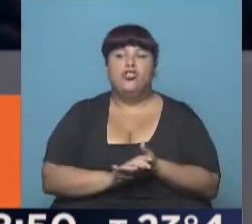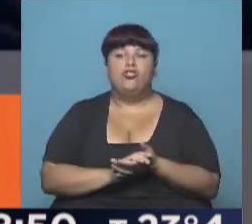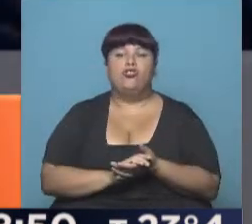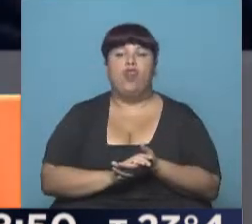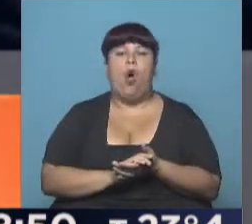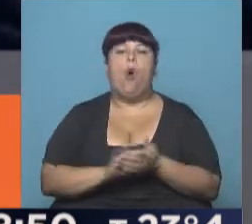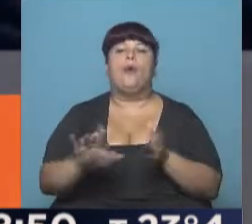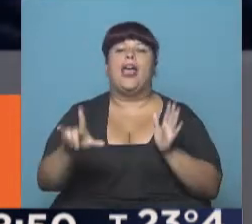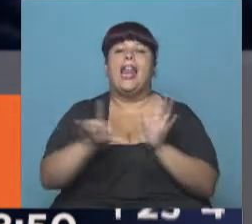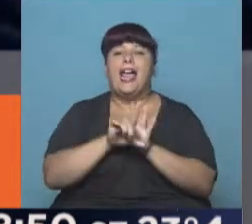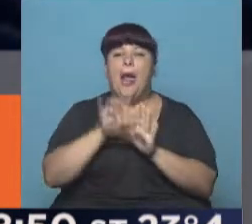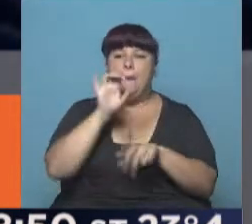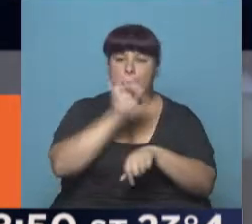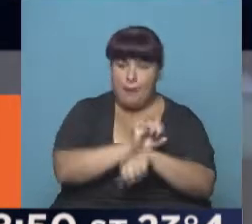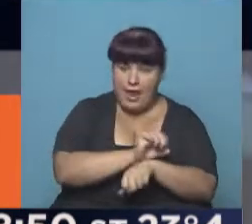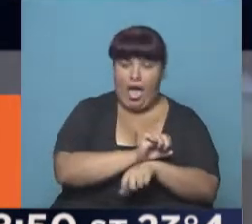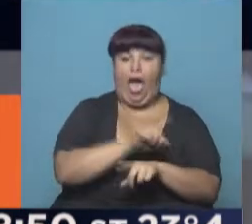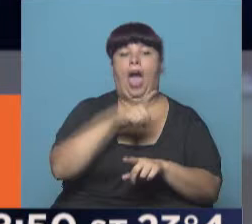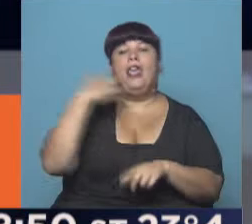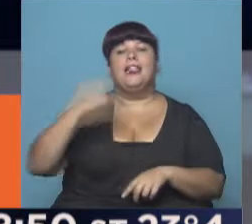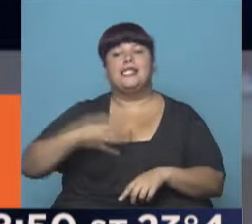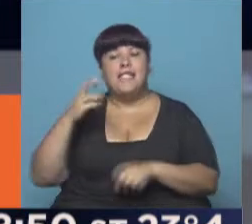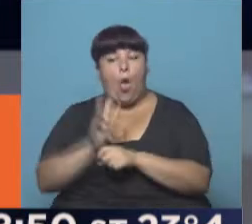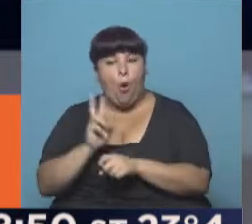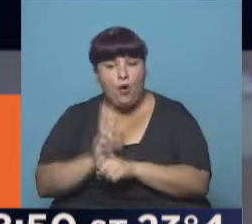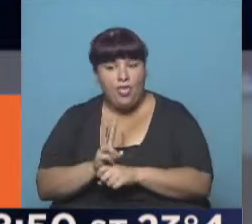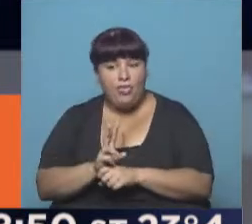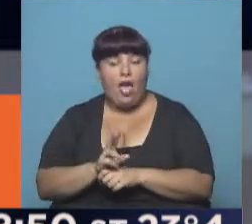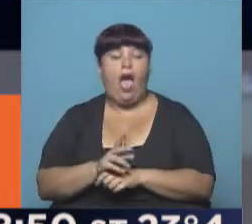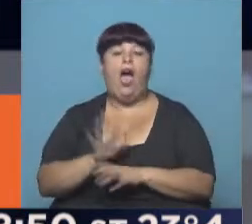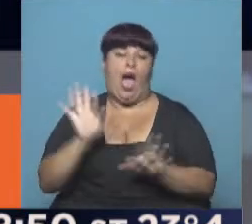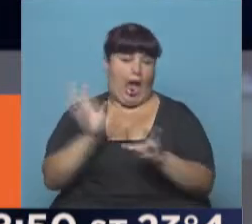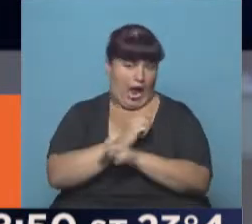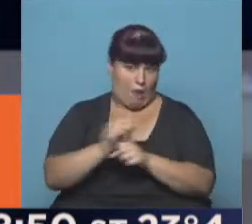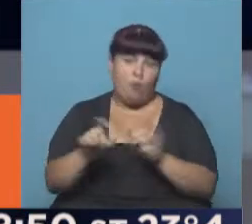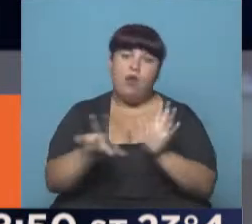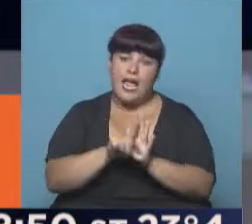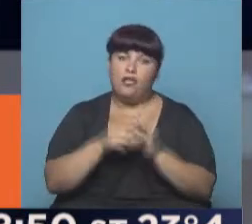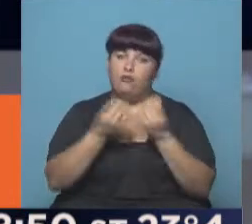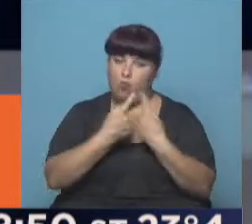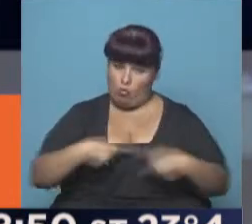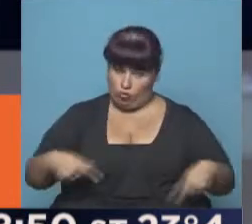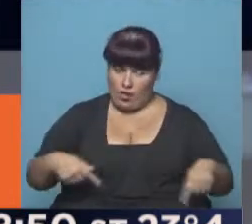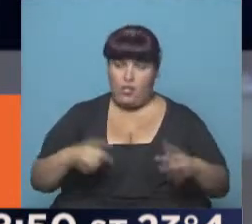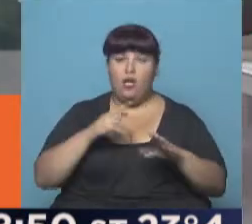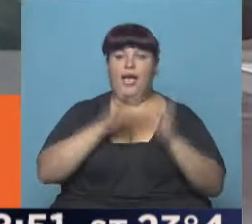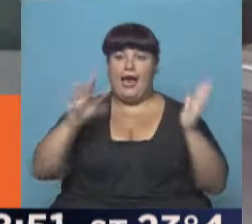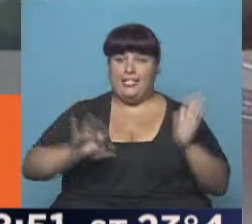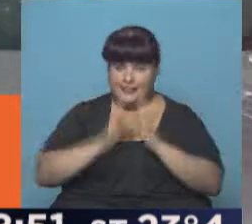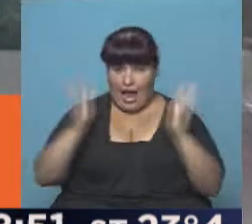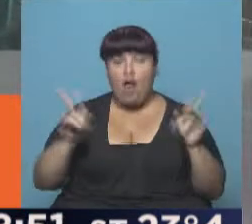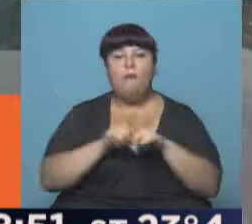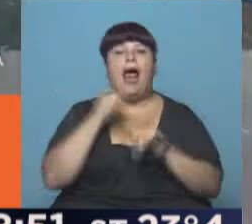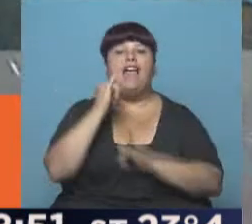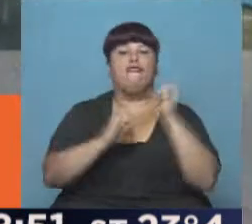de legislación penal y de seguridad se sancionaron muchas leyes durante este año, como acceso a